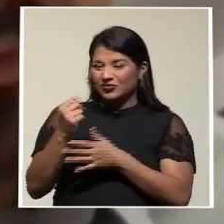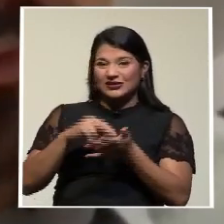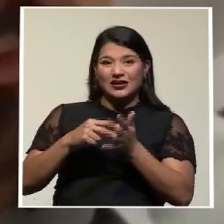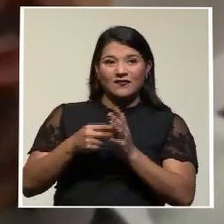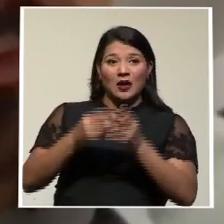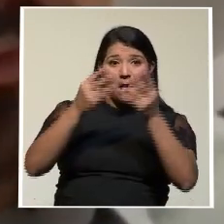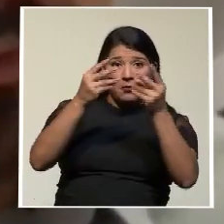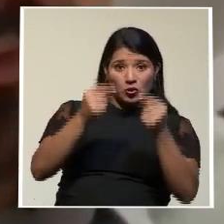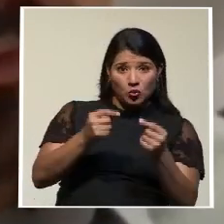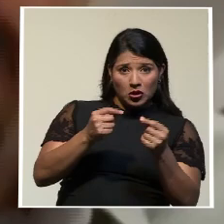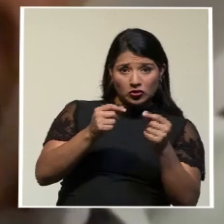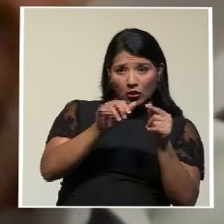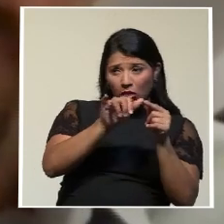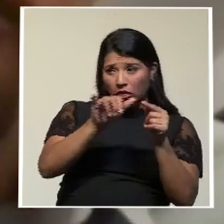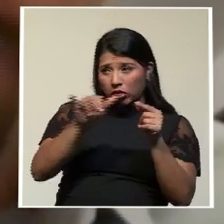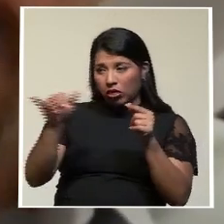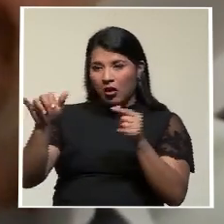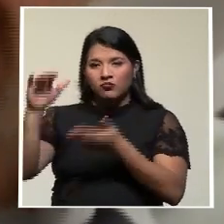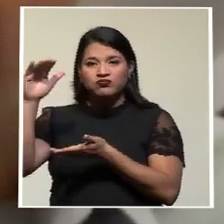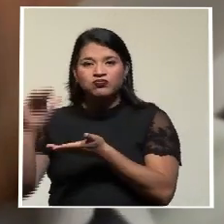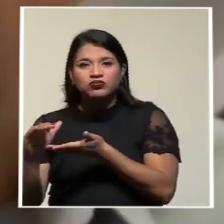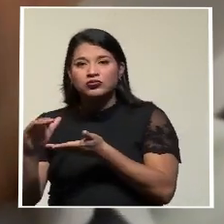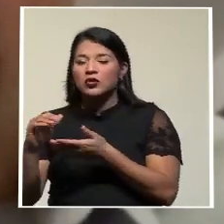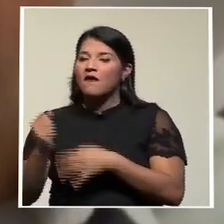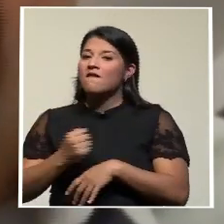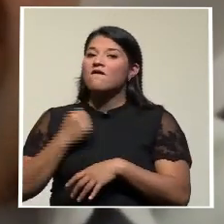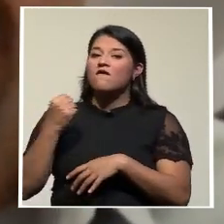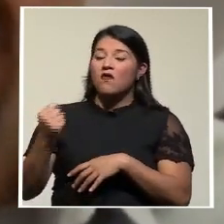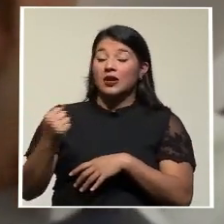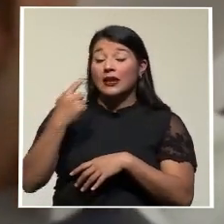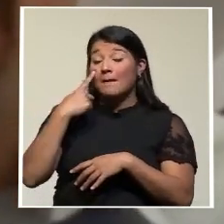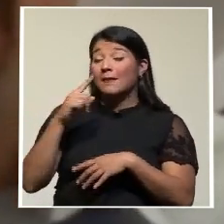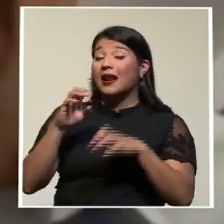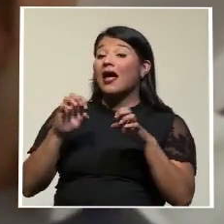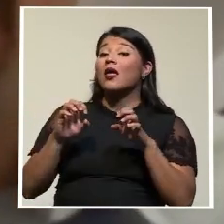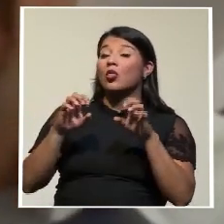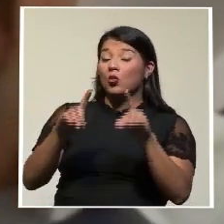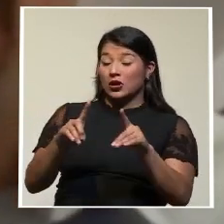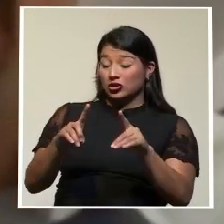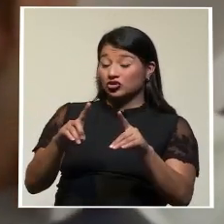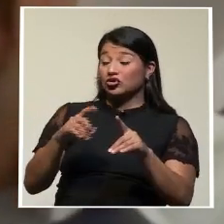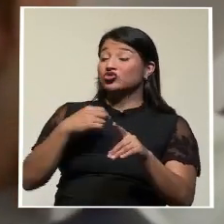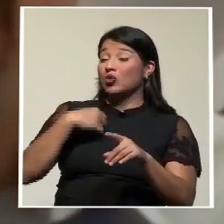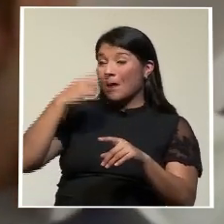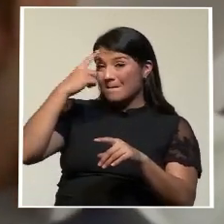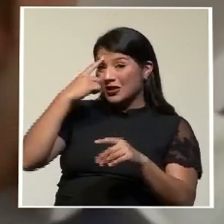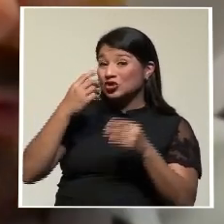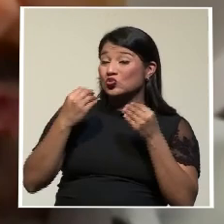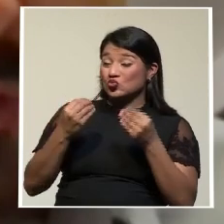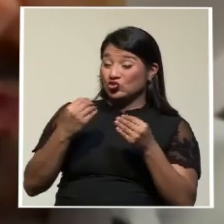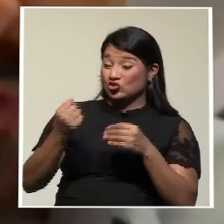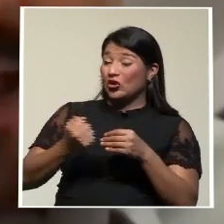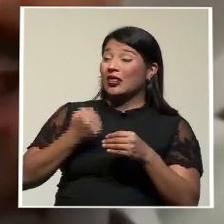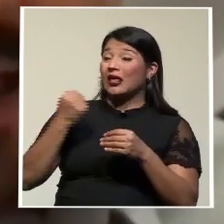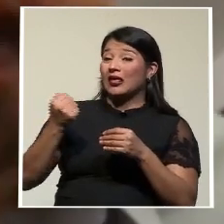yo diría, brutales, violentos, sobre el presupuesto para la educación, y precisamente de los programas más